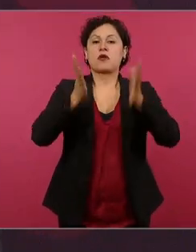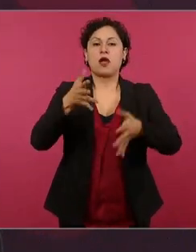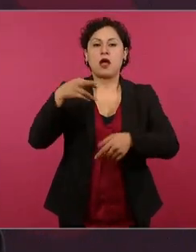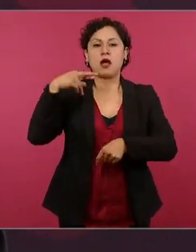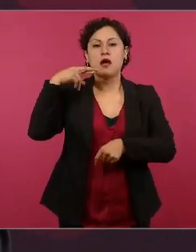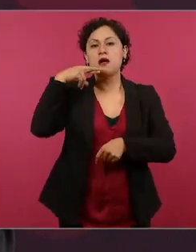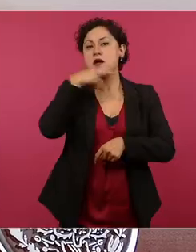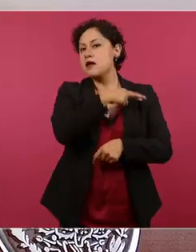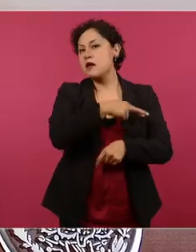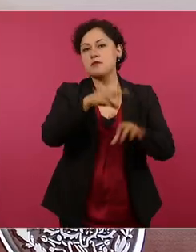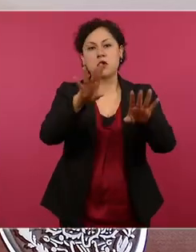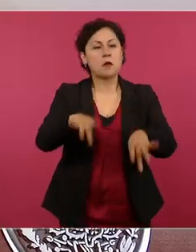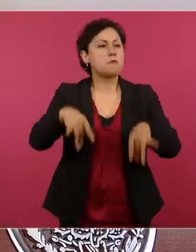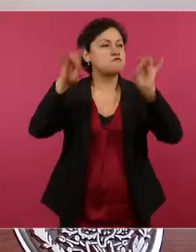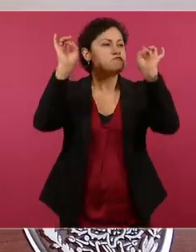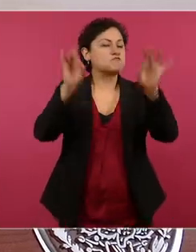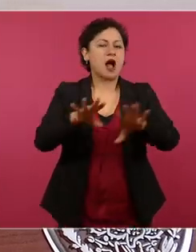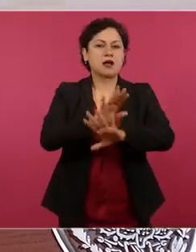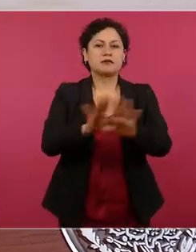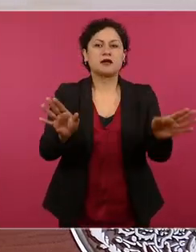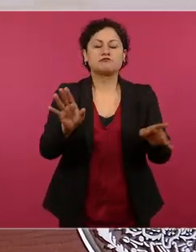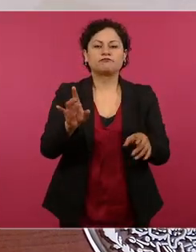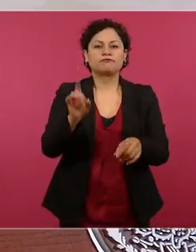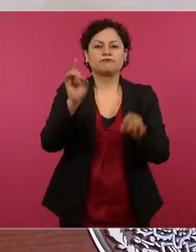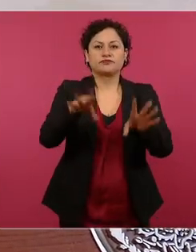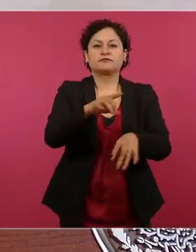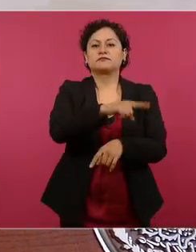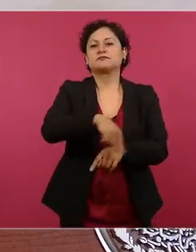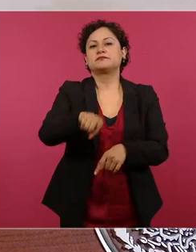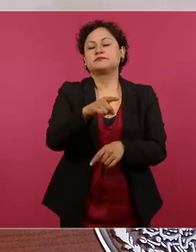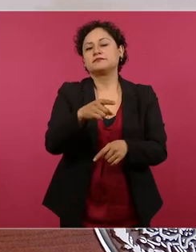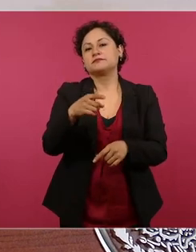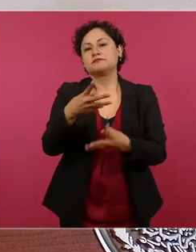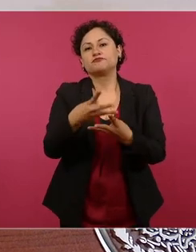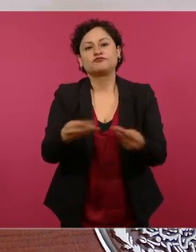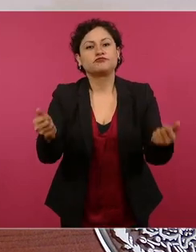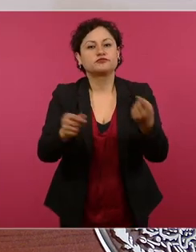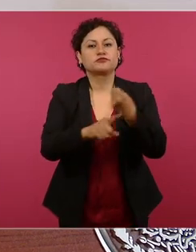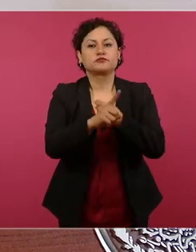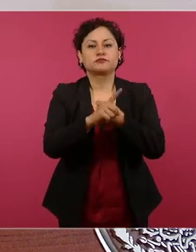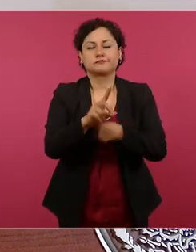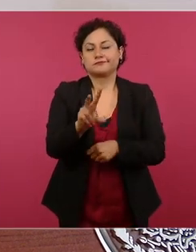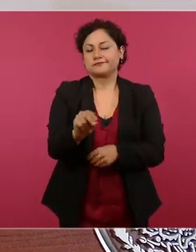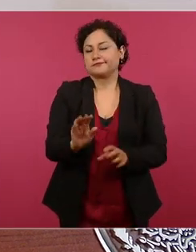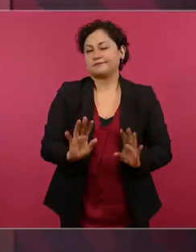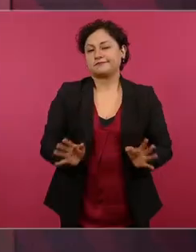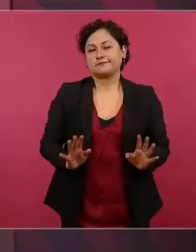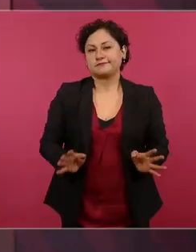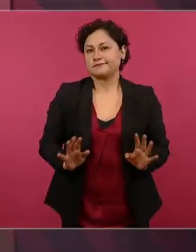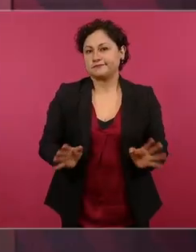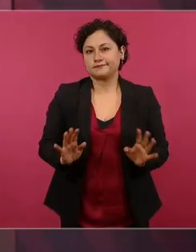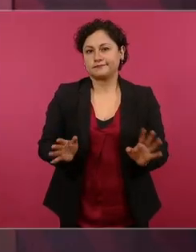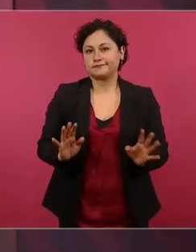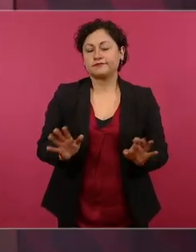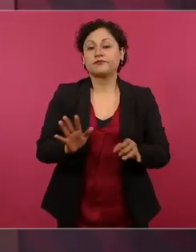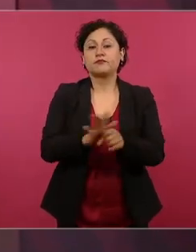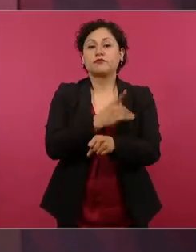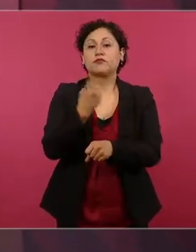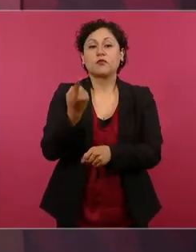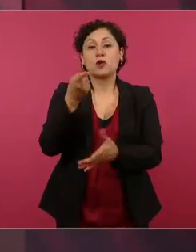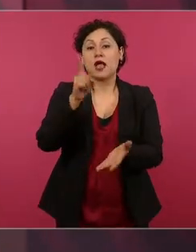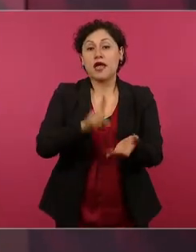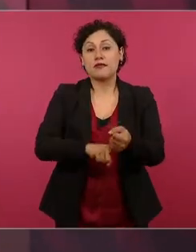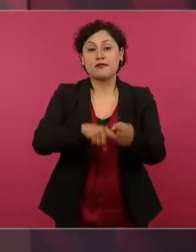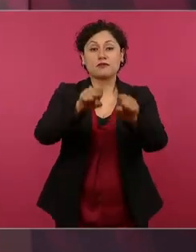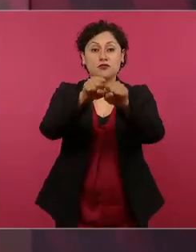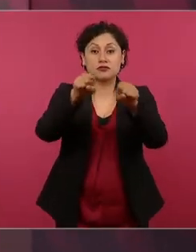porque es un problema estructural el que se tiene que enfrentar, que